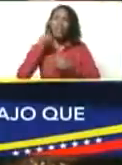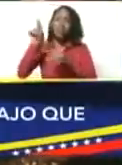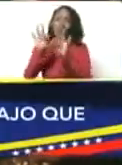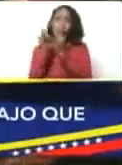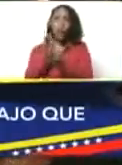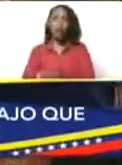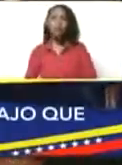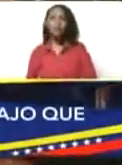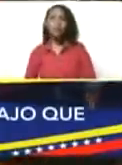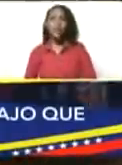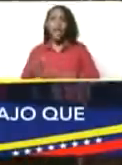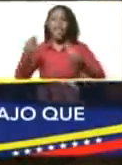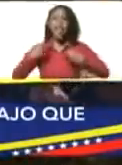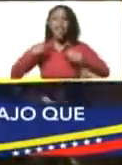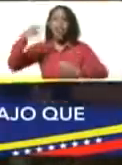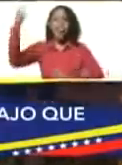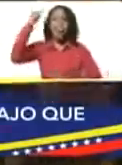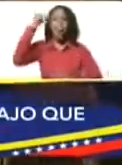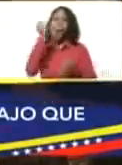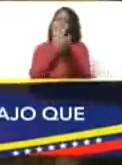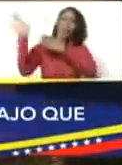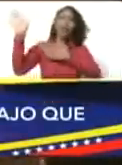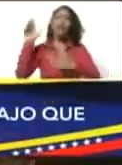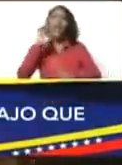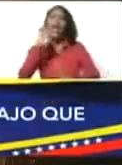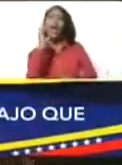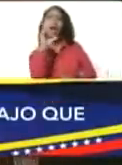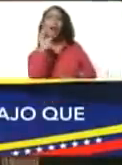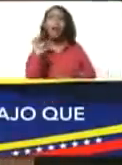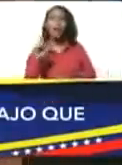familia. ¡Que viva la memoria eterna de Earle Herrera!